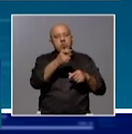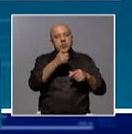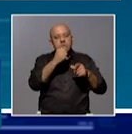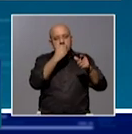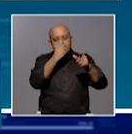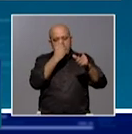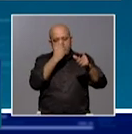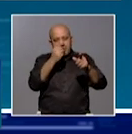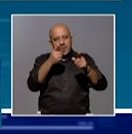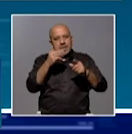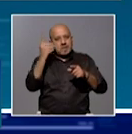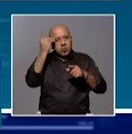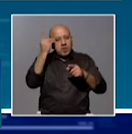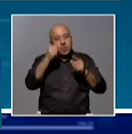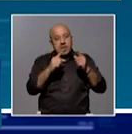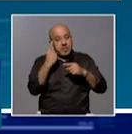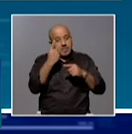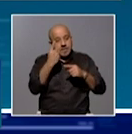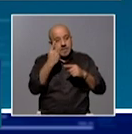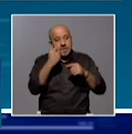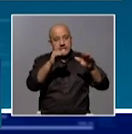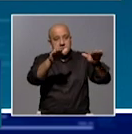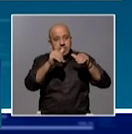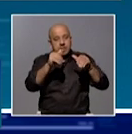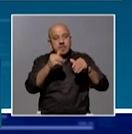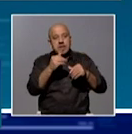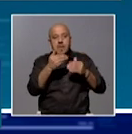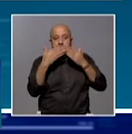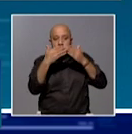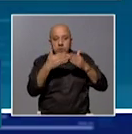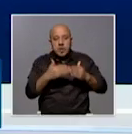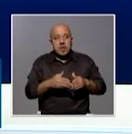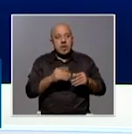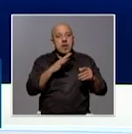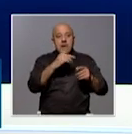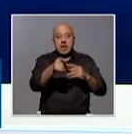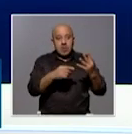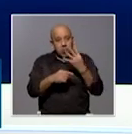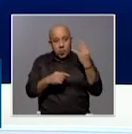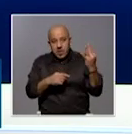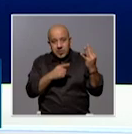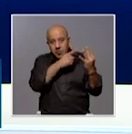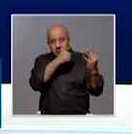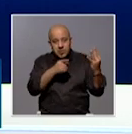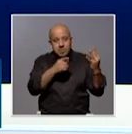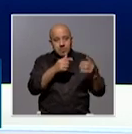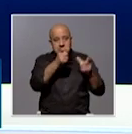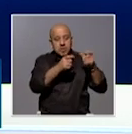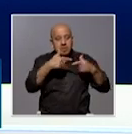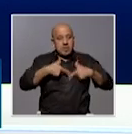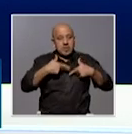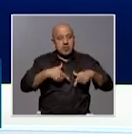cabildo abierto que aparte es la primera interpelación durante el actual periodo de gobierno e involucra a cuatro personas integrantes del gabinete